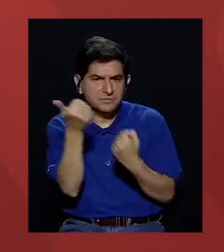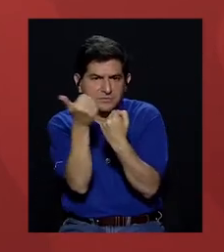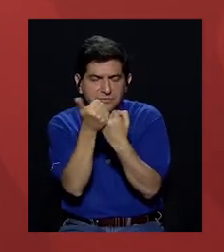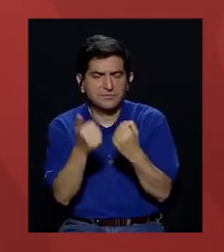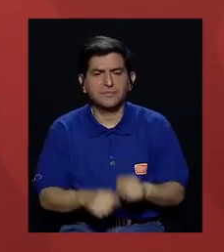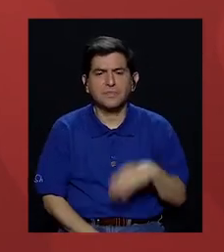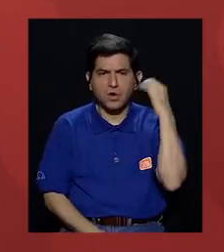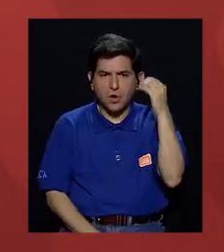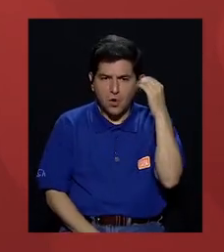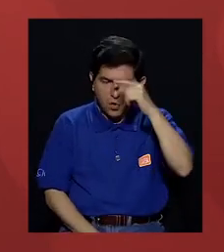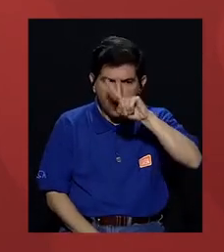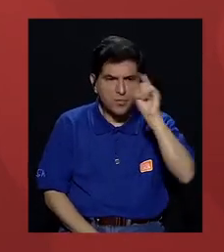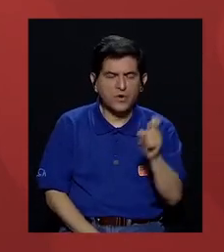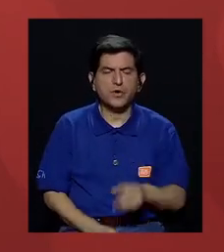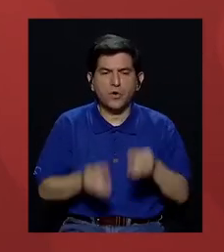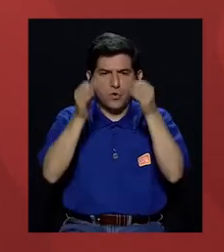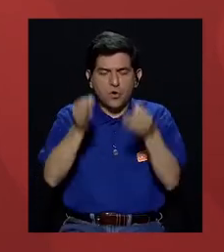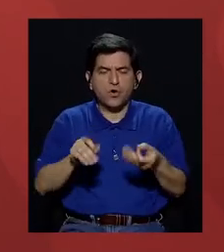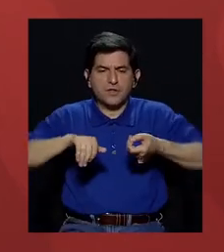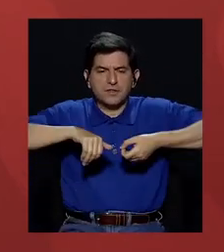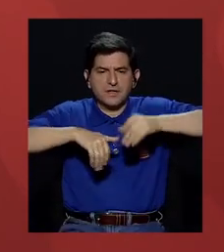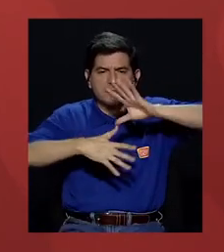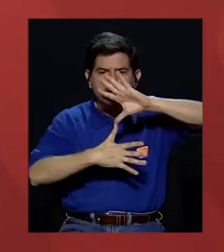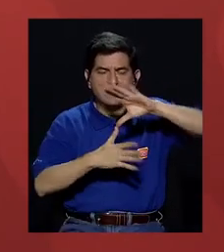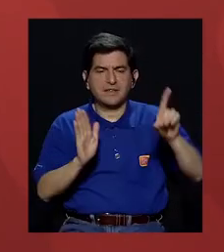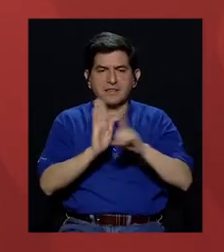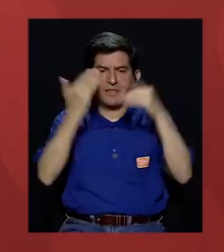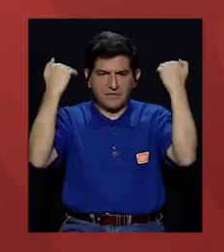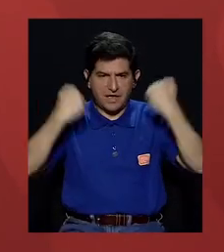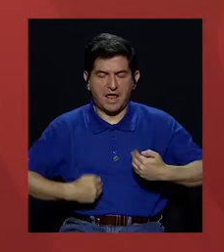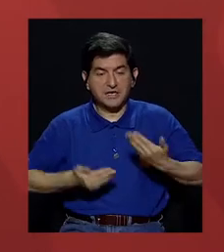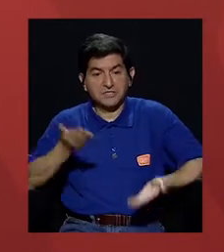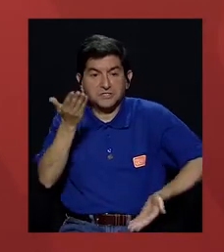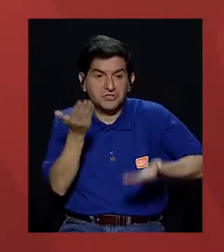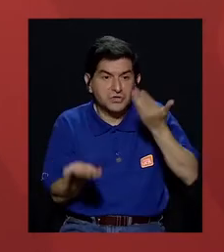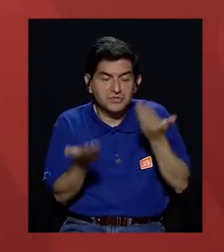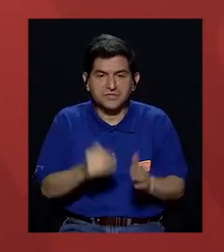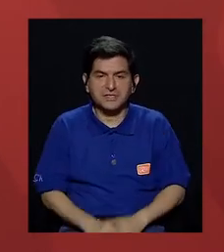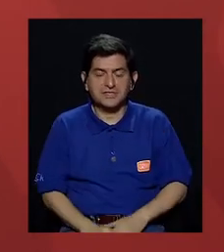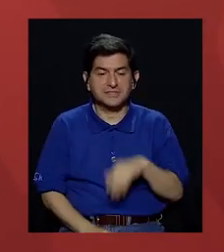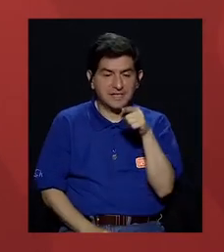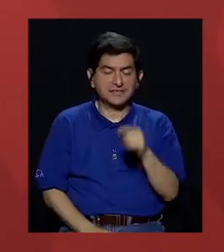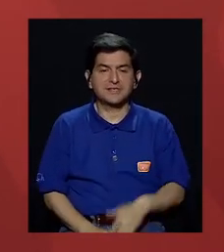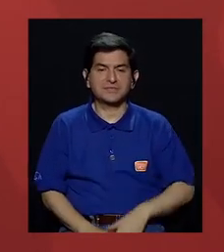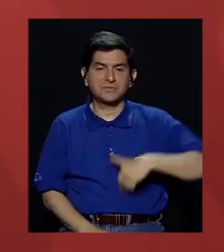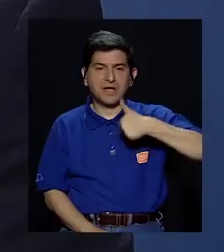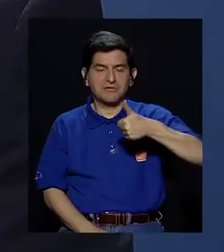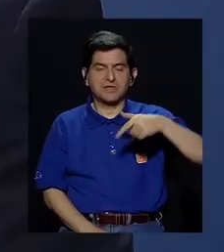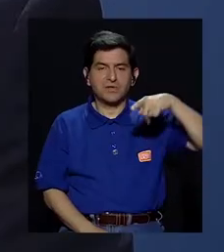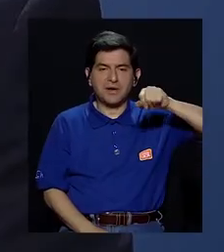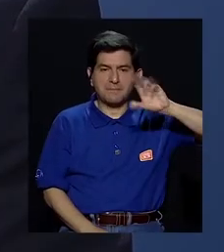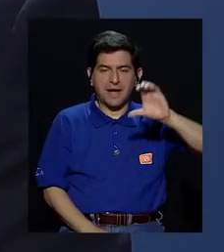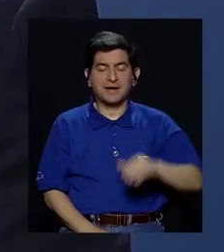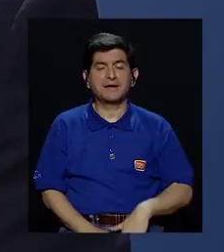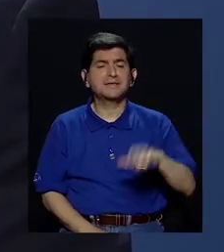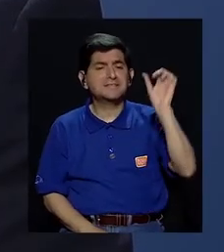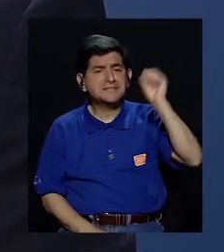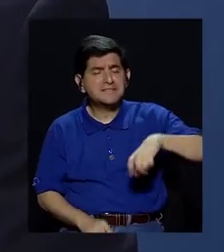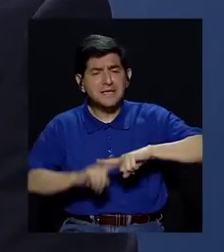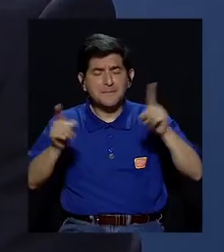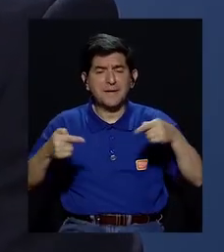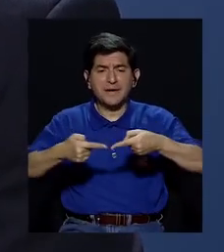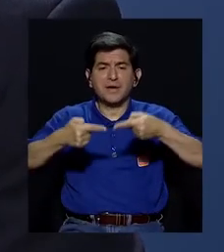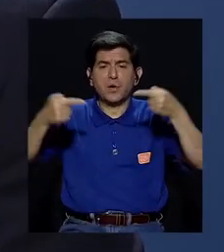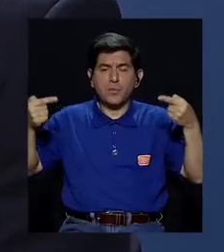respaldado por una opinión consultiva de la corte interamericana derechos humanos que de algún modo es una conquista para acá exactamente pero